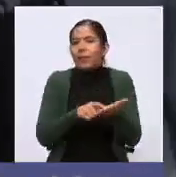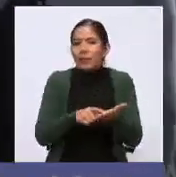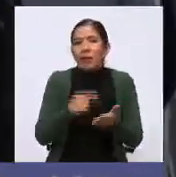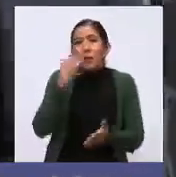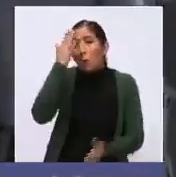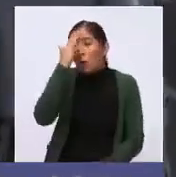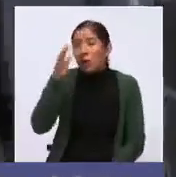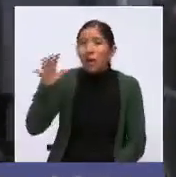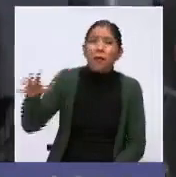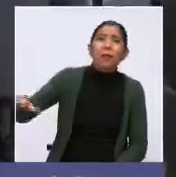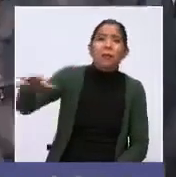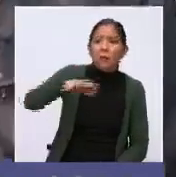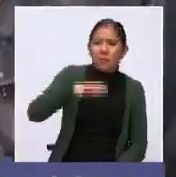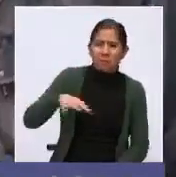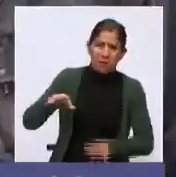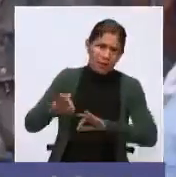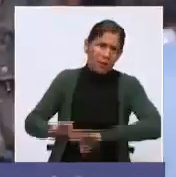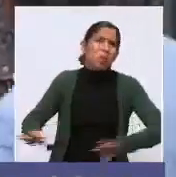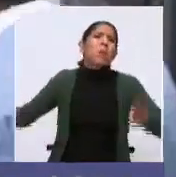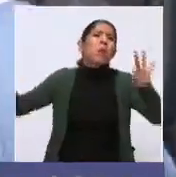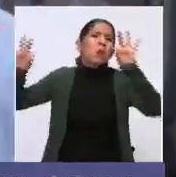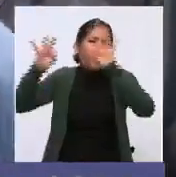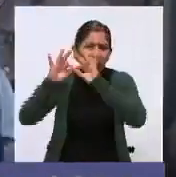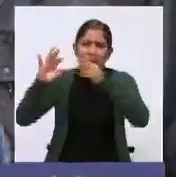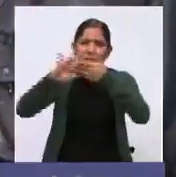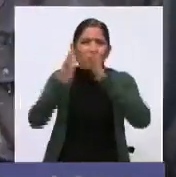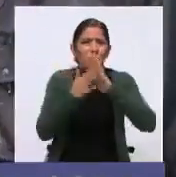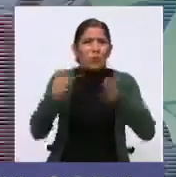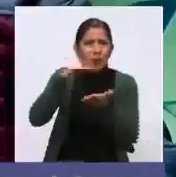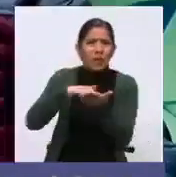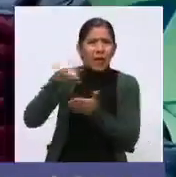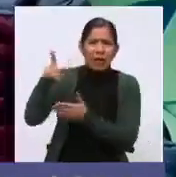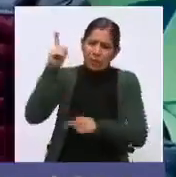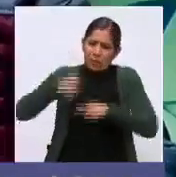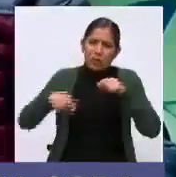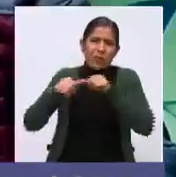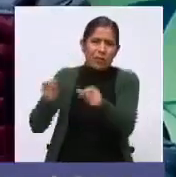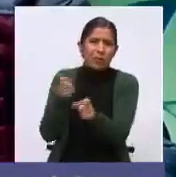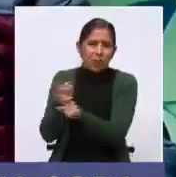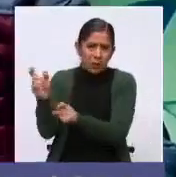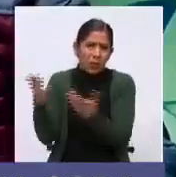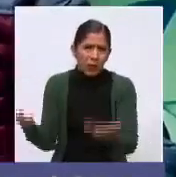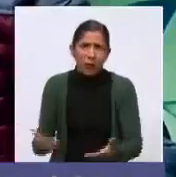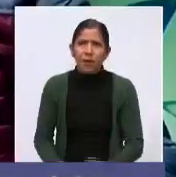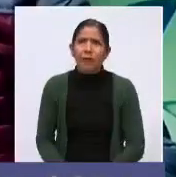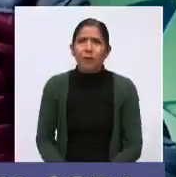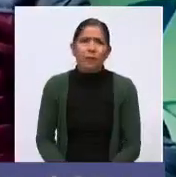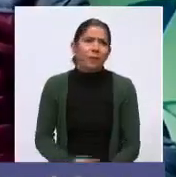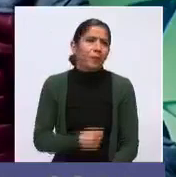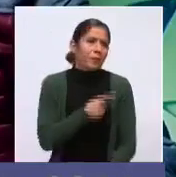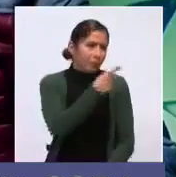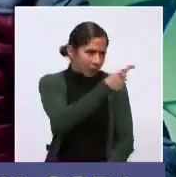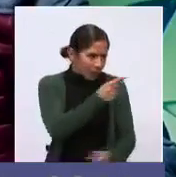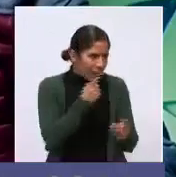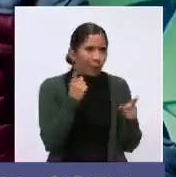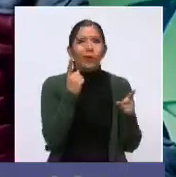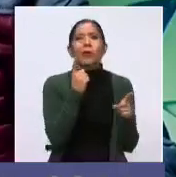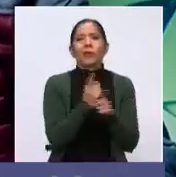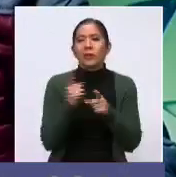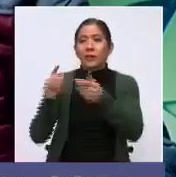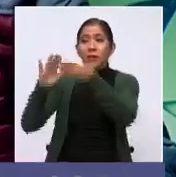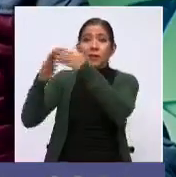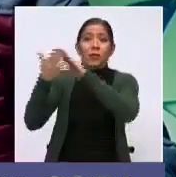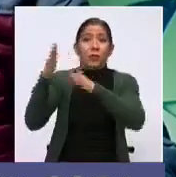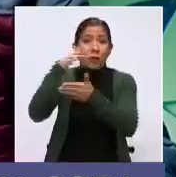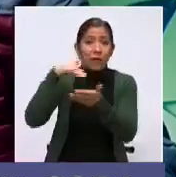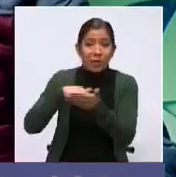perjudicando a tan importante Ciudad del Alto. Precisamente una ciudad trabajadora, madrugadora, como lo es la